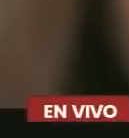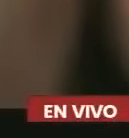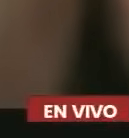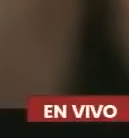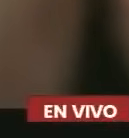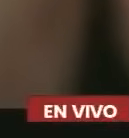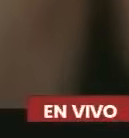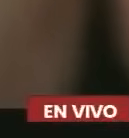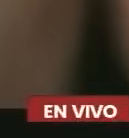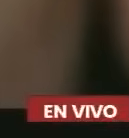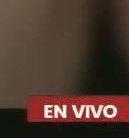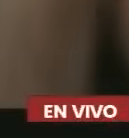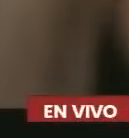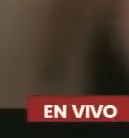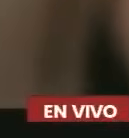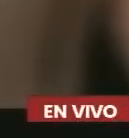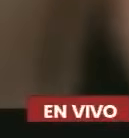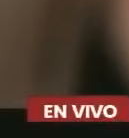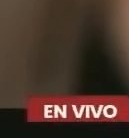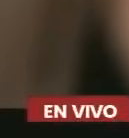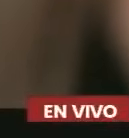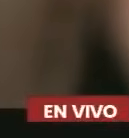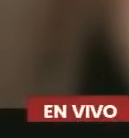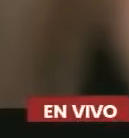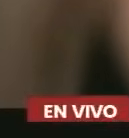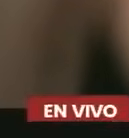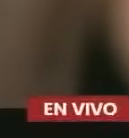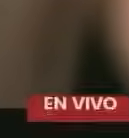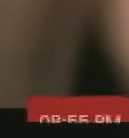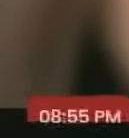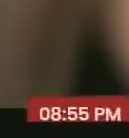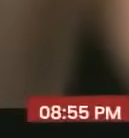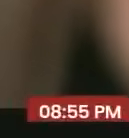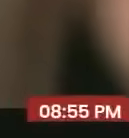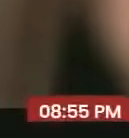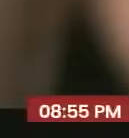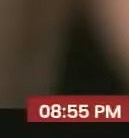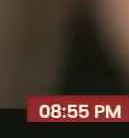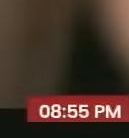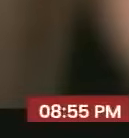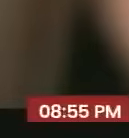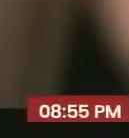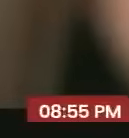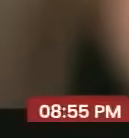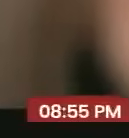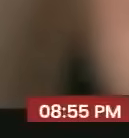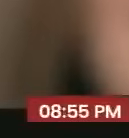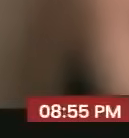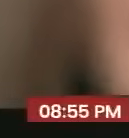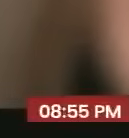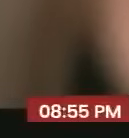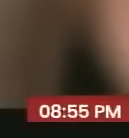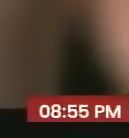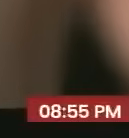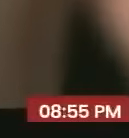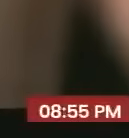con esto. También tenemos que ver el tema de después, en 1825,